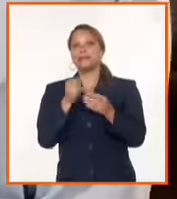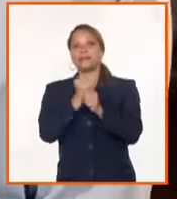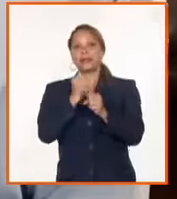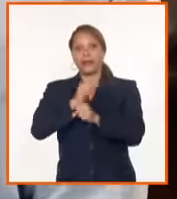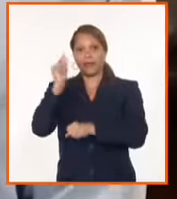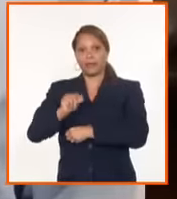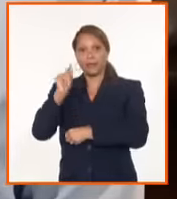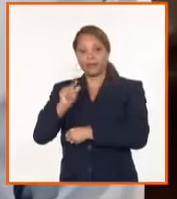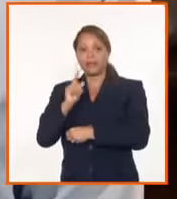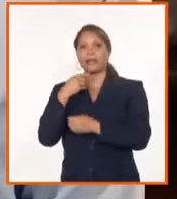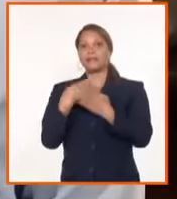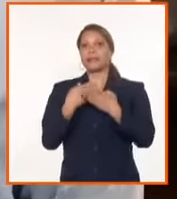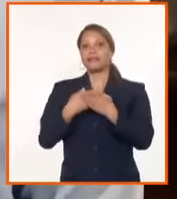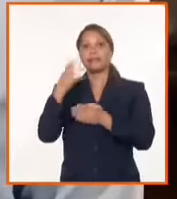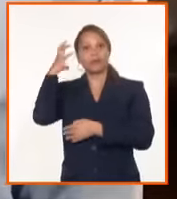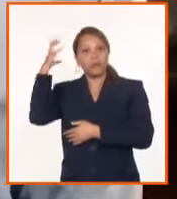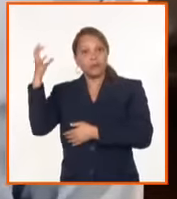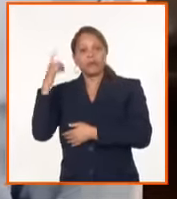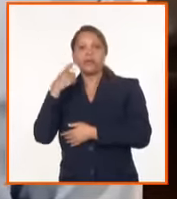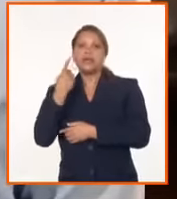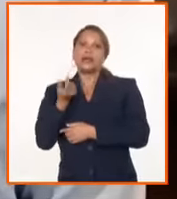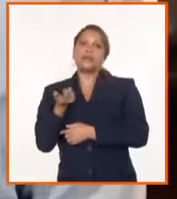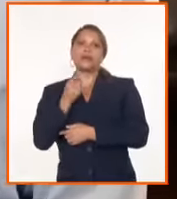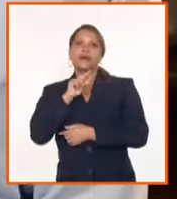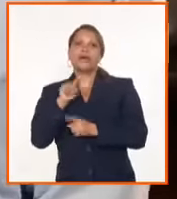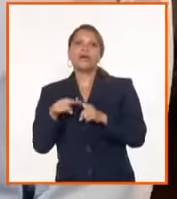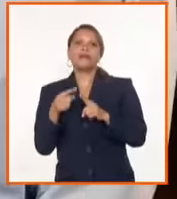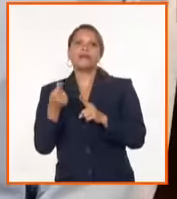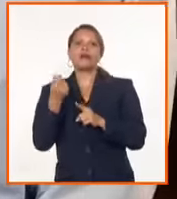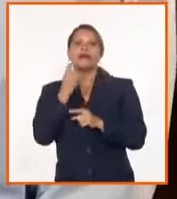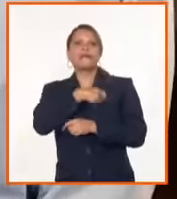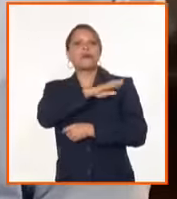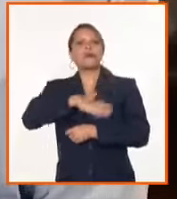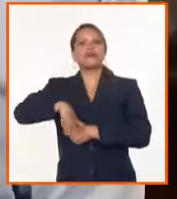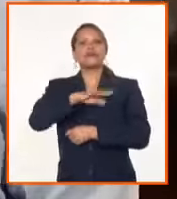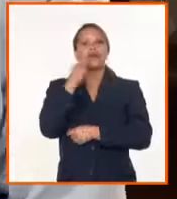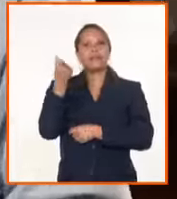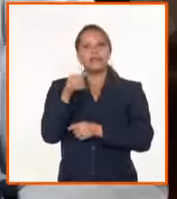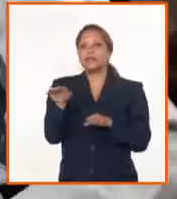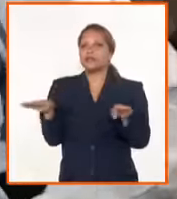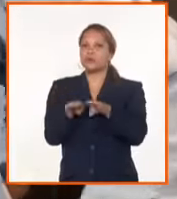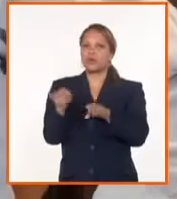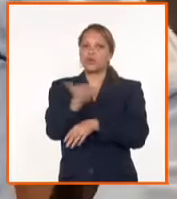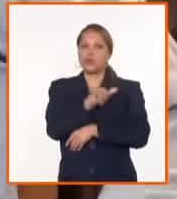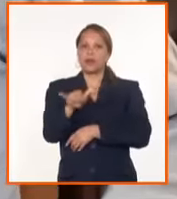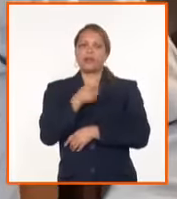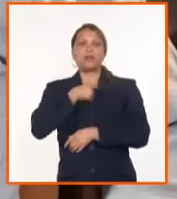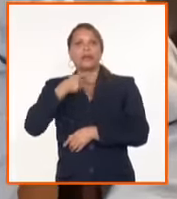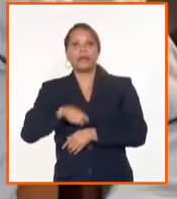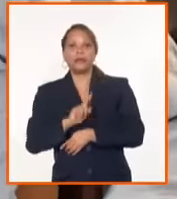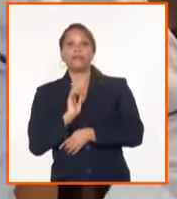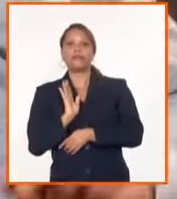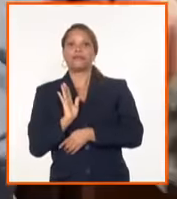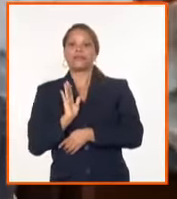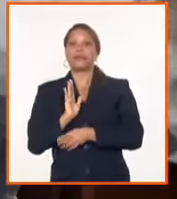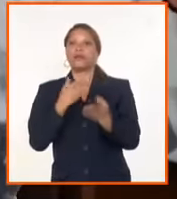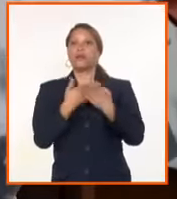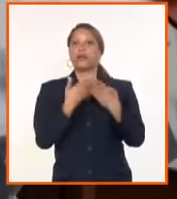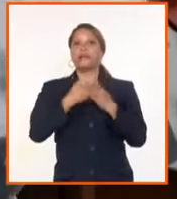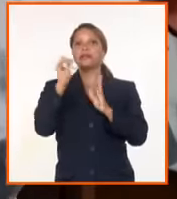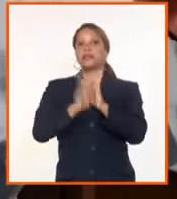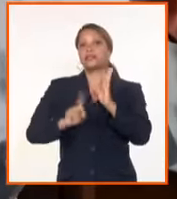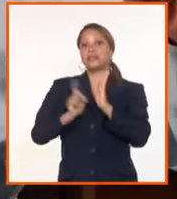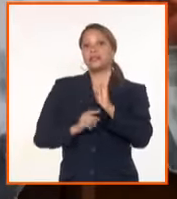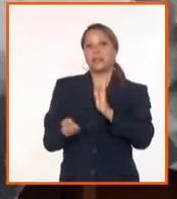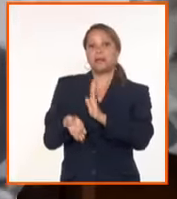estatales en desventaja por no subir tarifas a la población en medio de esta situación. Por ejemplo, los trabajadores electroenergéticos, el precio